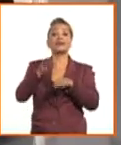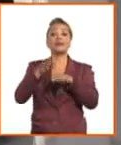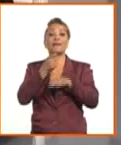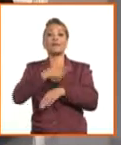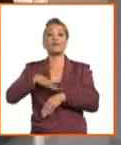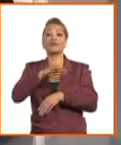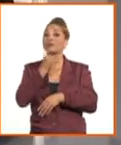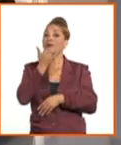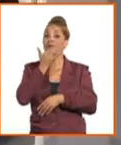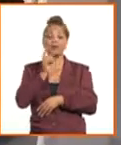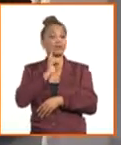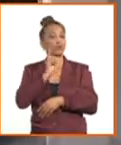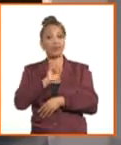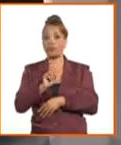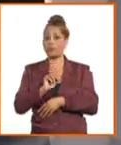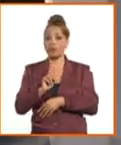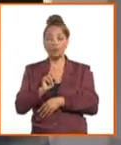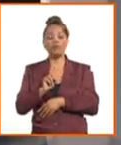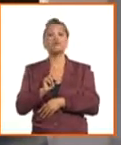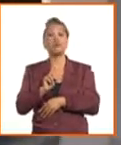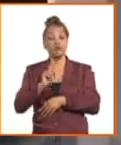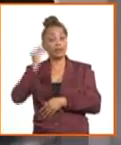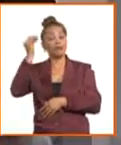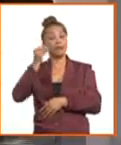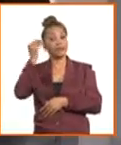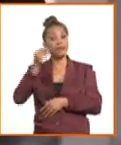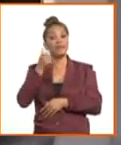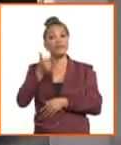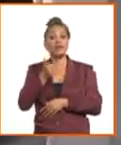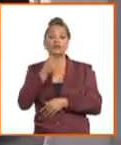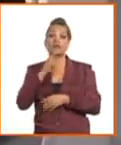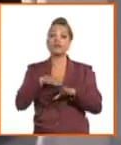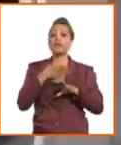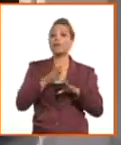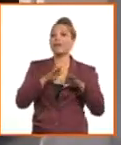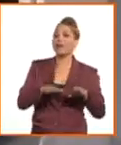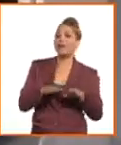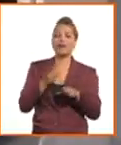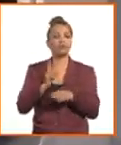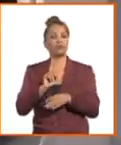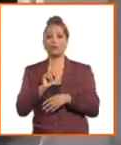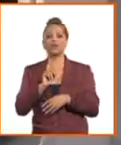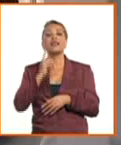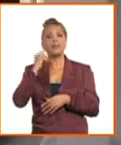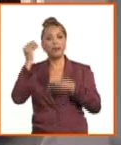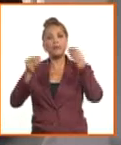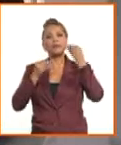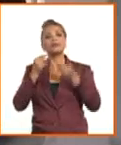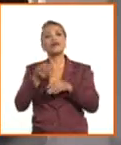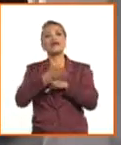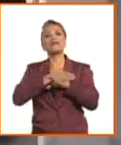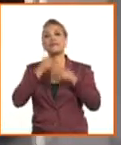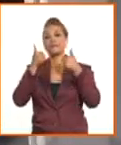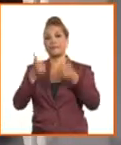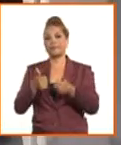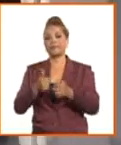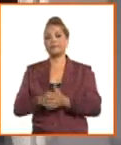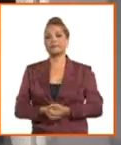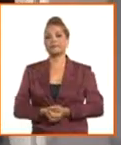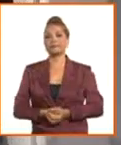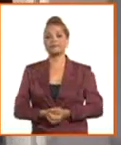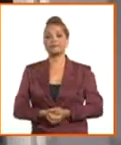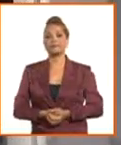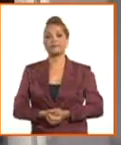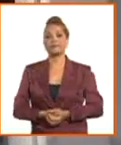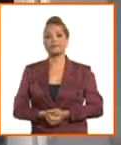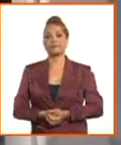lo vamos a poder mantener. Y tengamos entonces que pararlo, hacer otra cosa, etcétera. O sea, eso es un elemento importante. Hoy en el